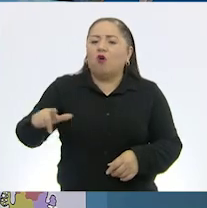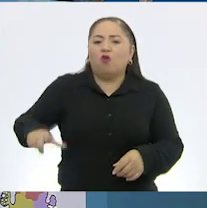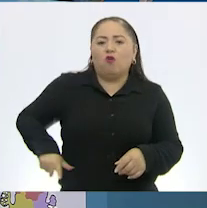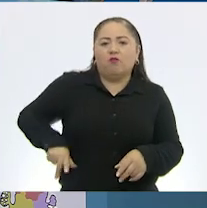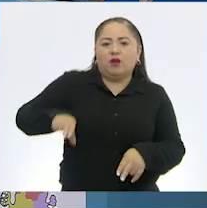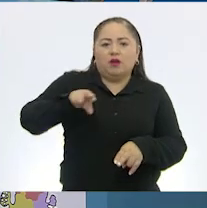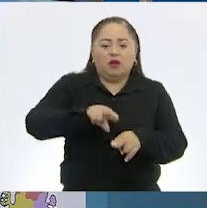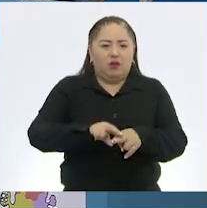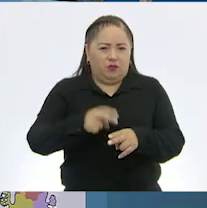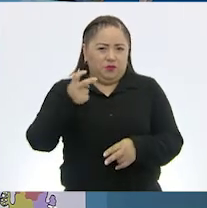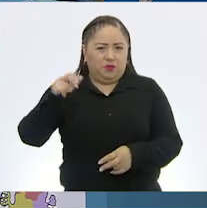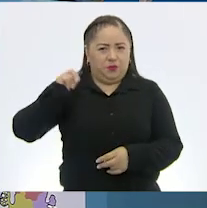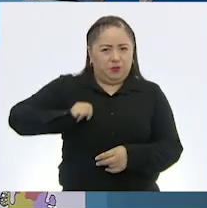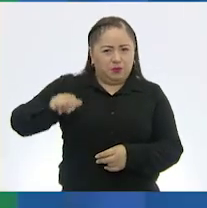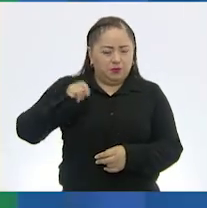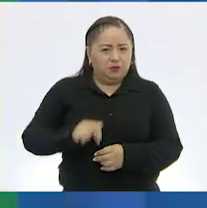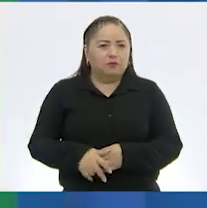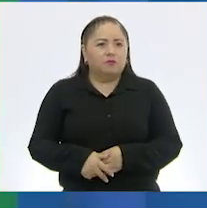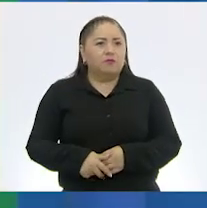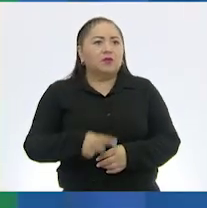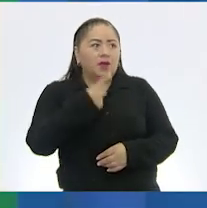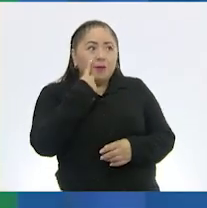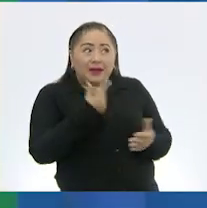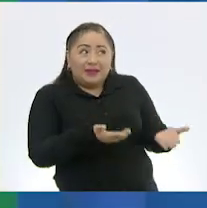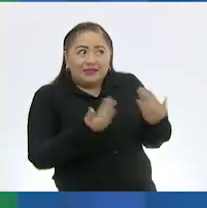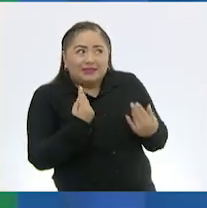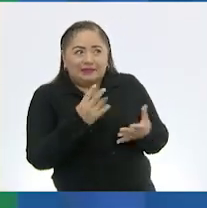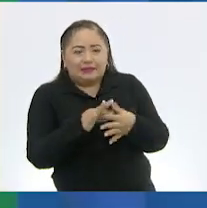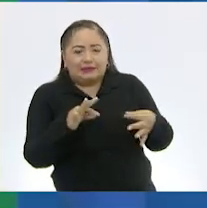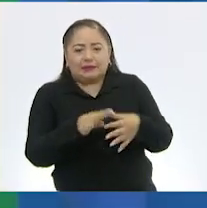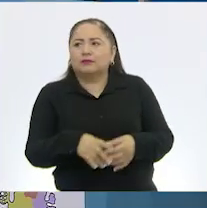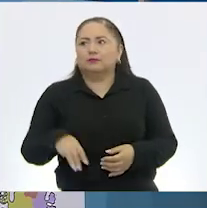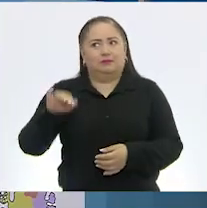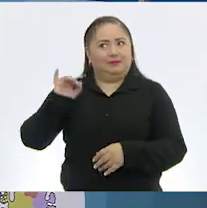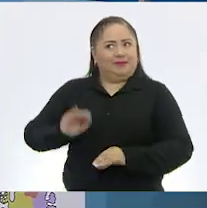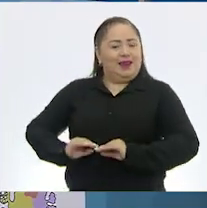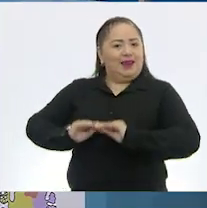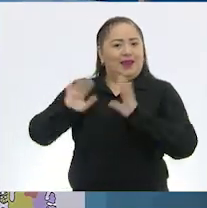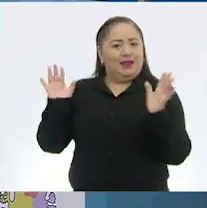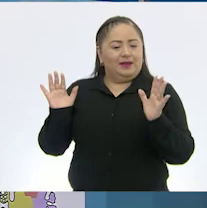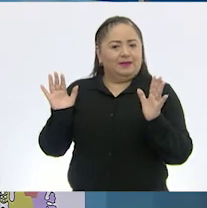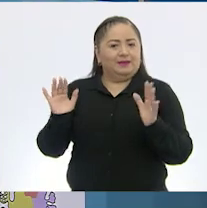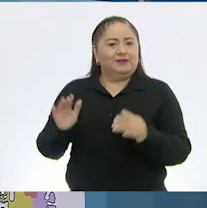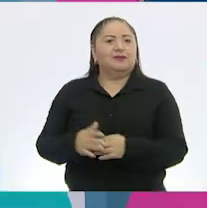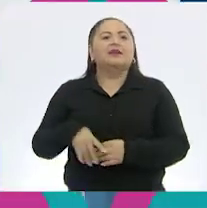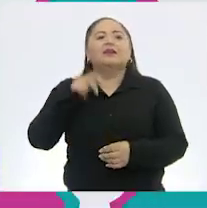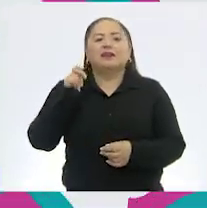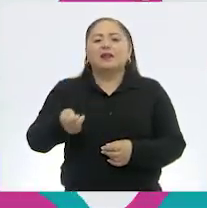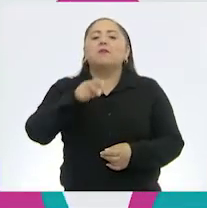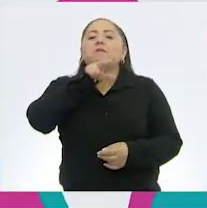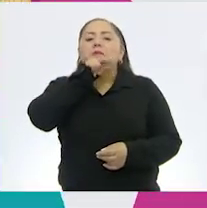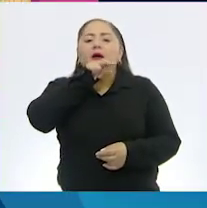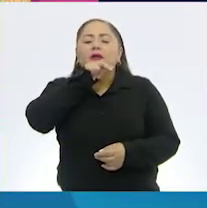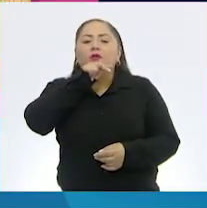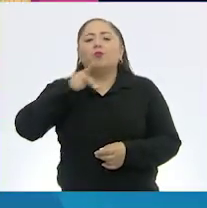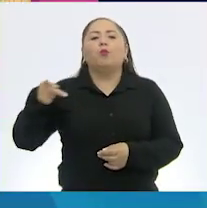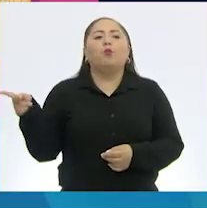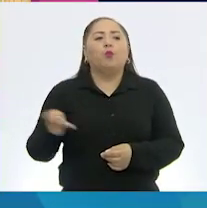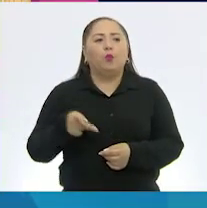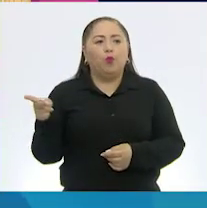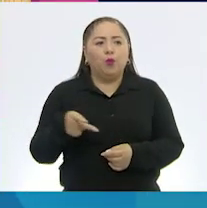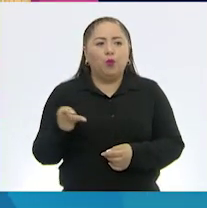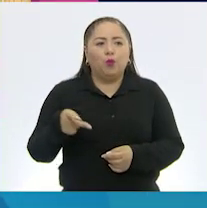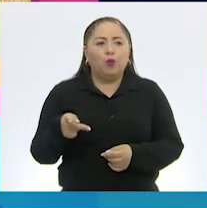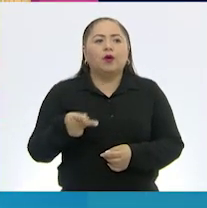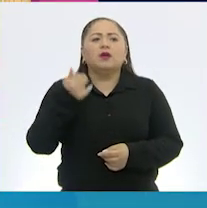el Huitlatoani. Adelante, ¿nos los compartes? Por supuesto. Era el pato y el pulque. Y